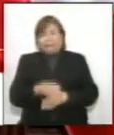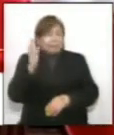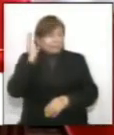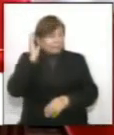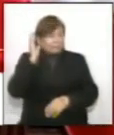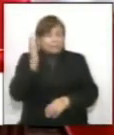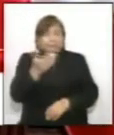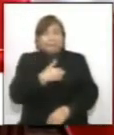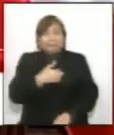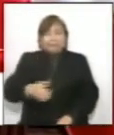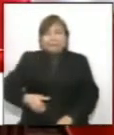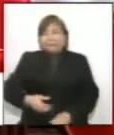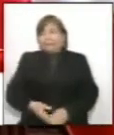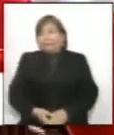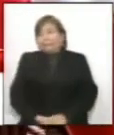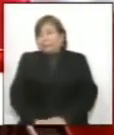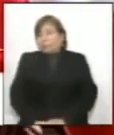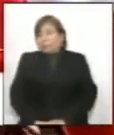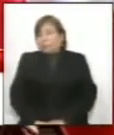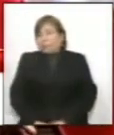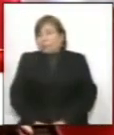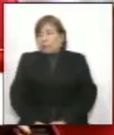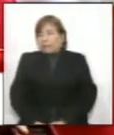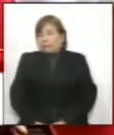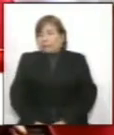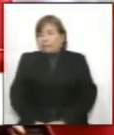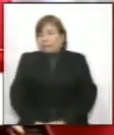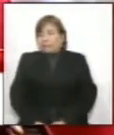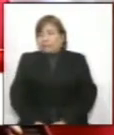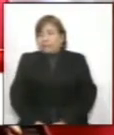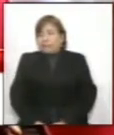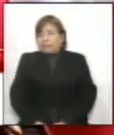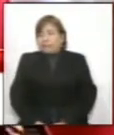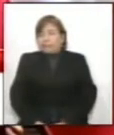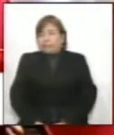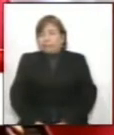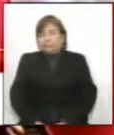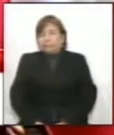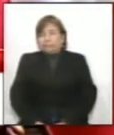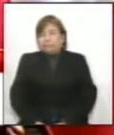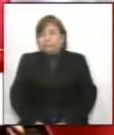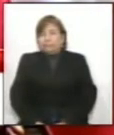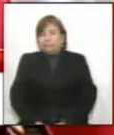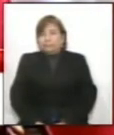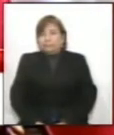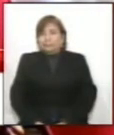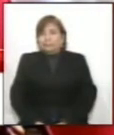señor presidente del Consejo de Ministros. Siguiente pregunta, por favor, señores periodistas.